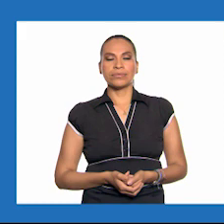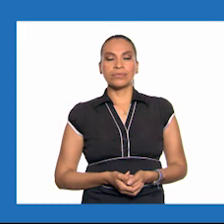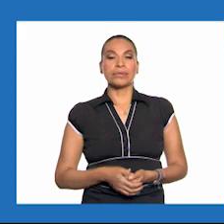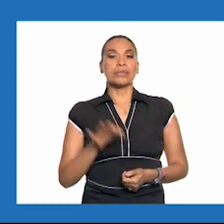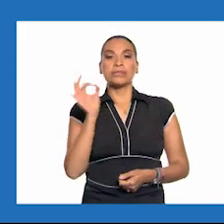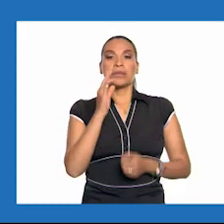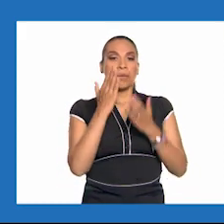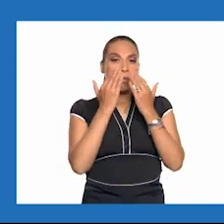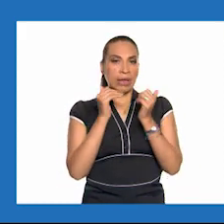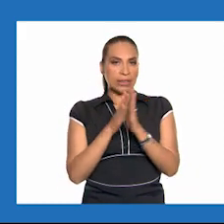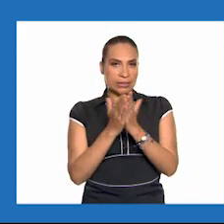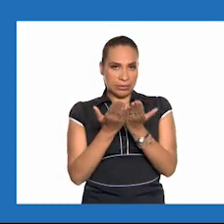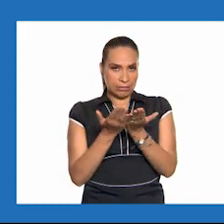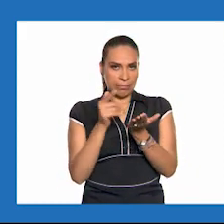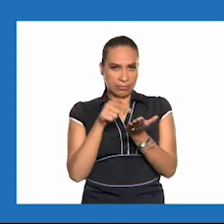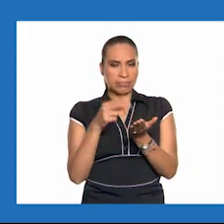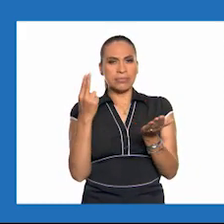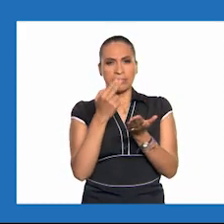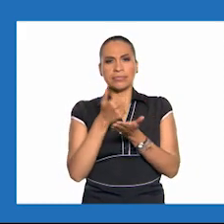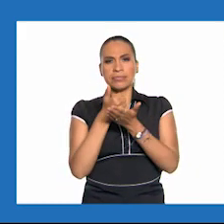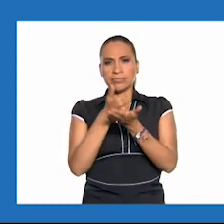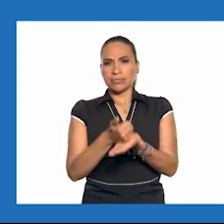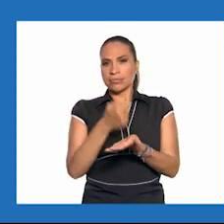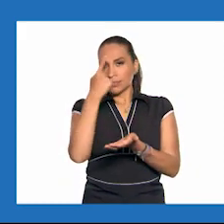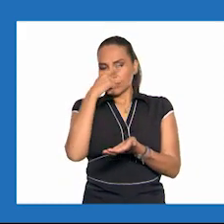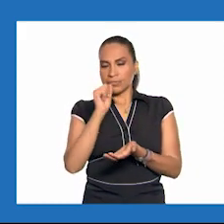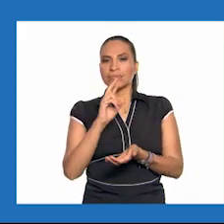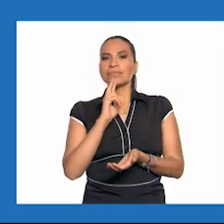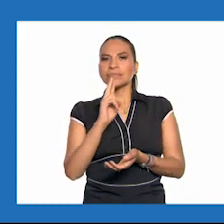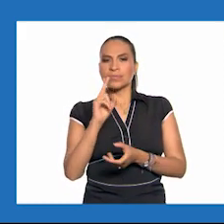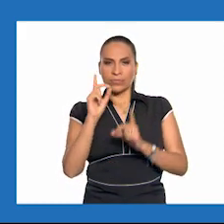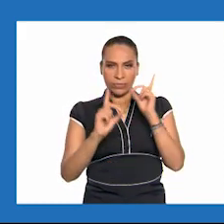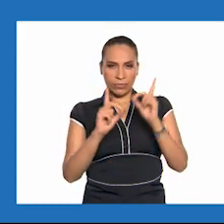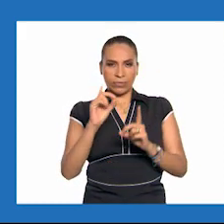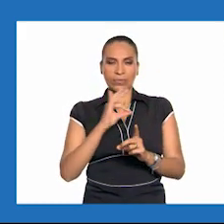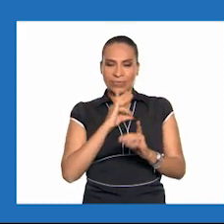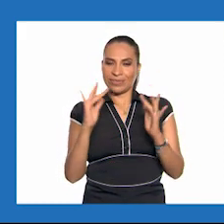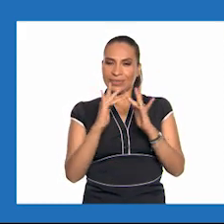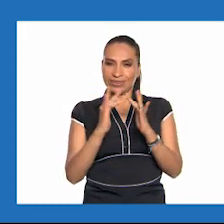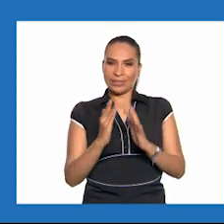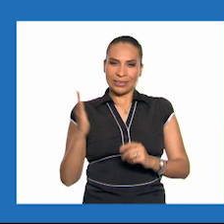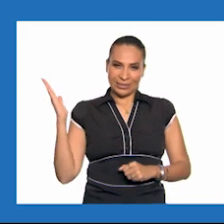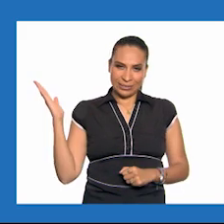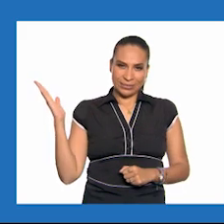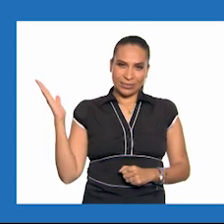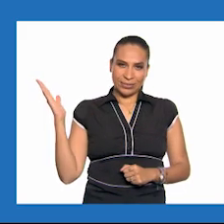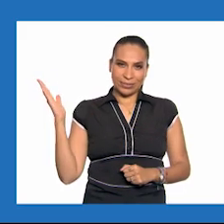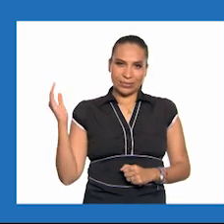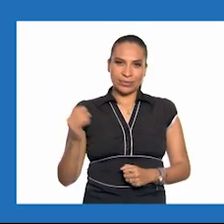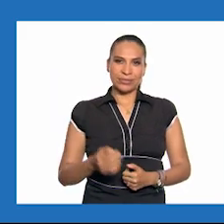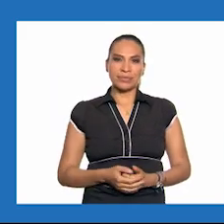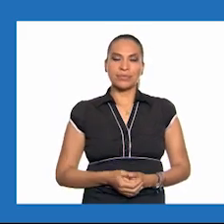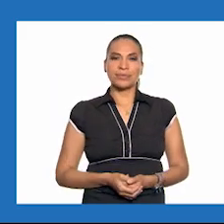Si no tienes el libro de texto o necesitas ayuda para resolver tus dudas, contáctanos.